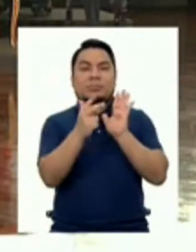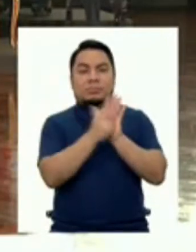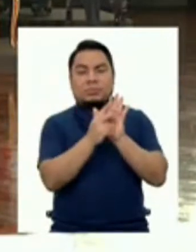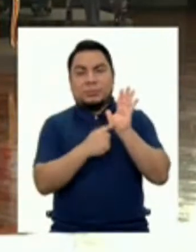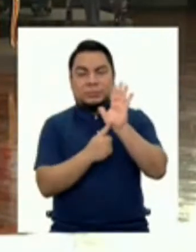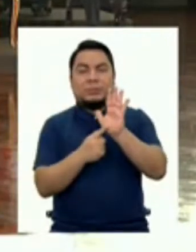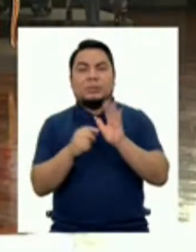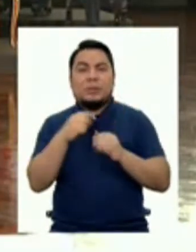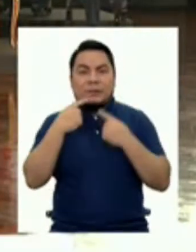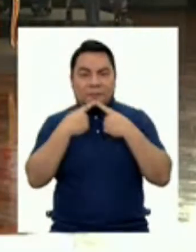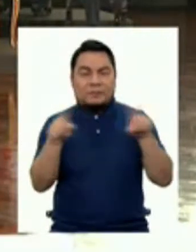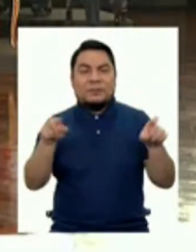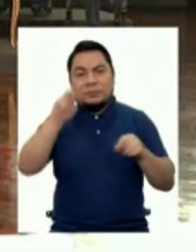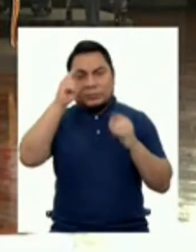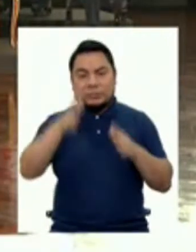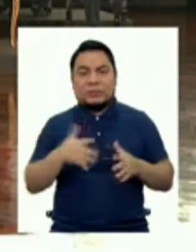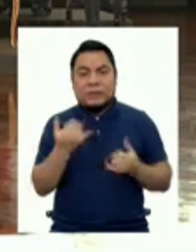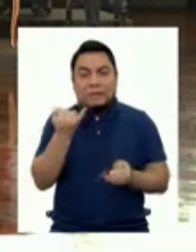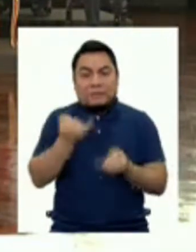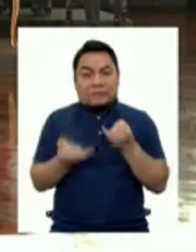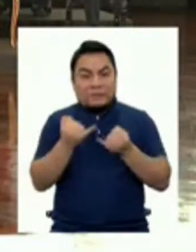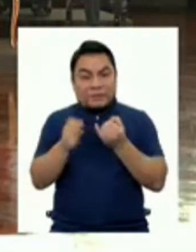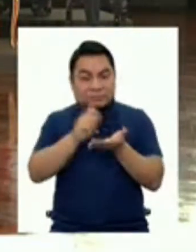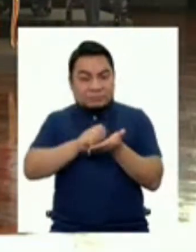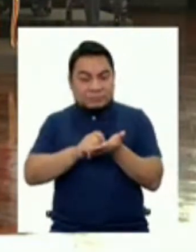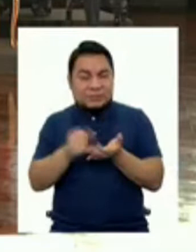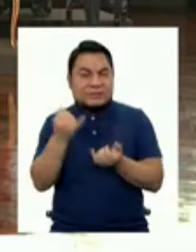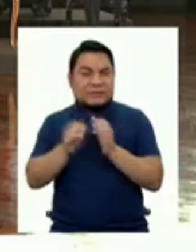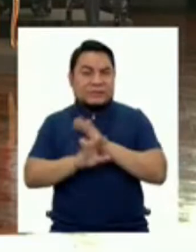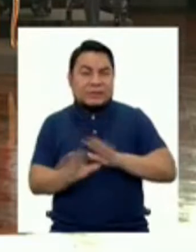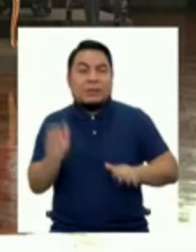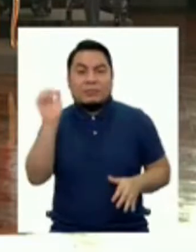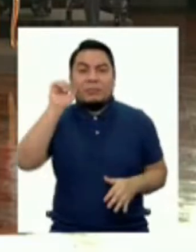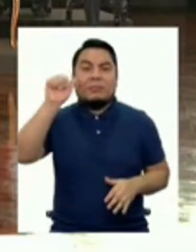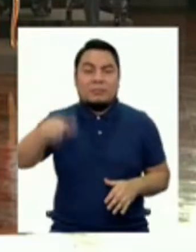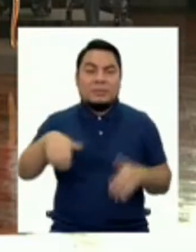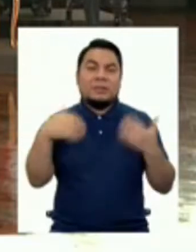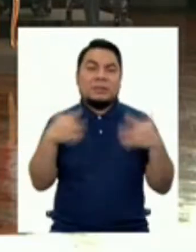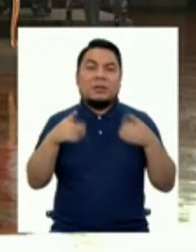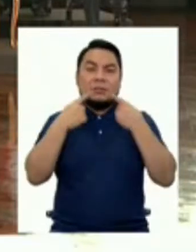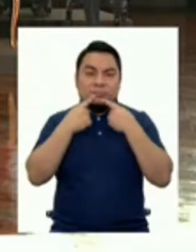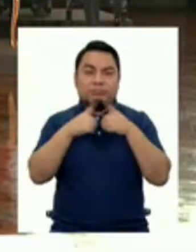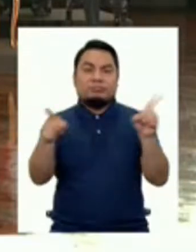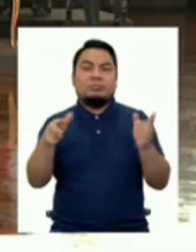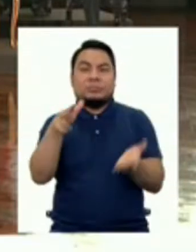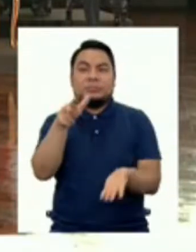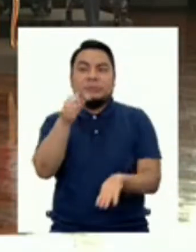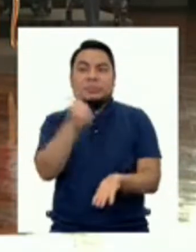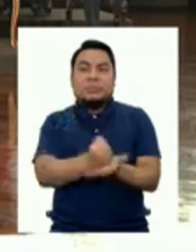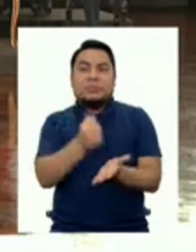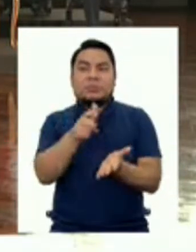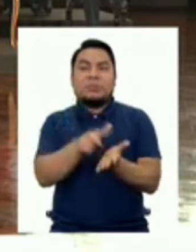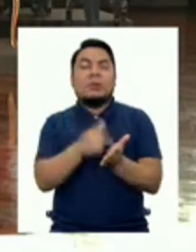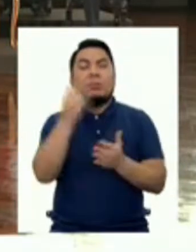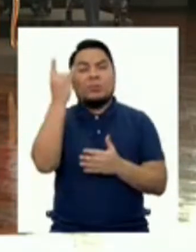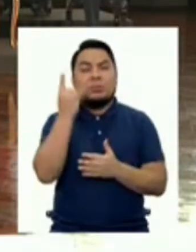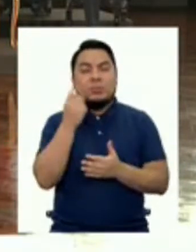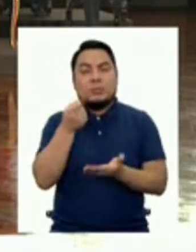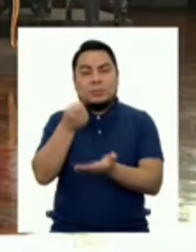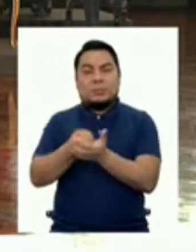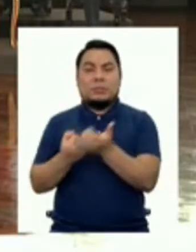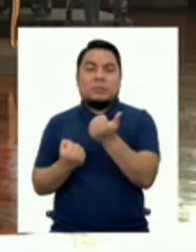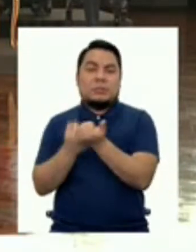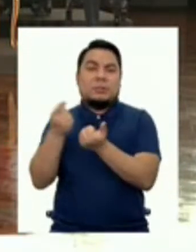en la coordinación final de los términos de la misma para que mañana sea publicado el decreto de urgencia del subsidio